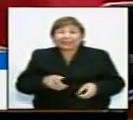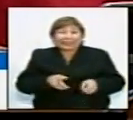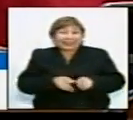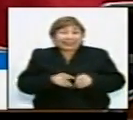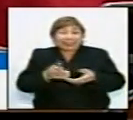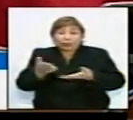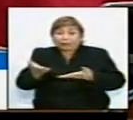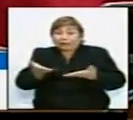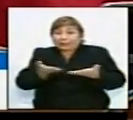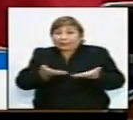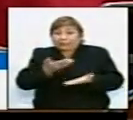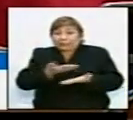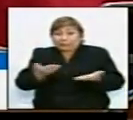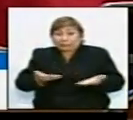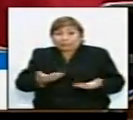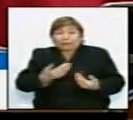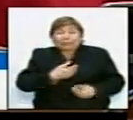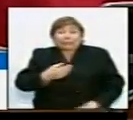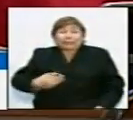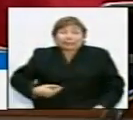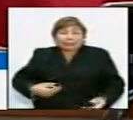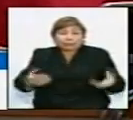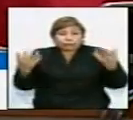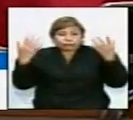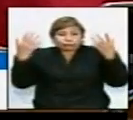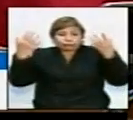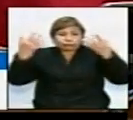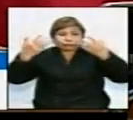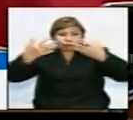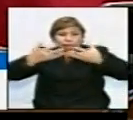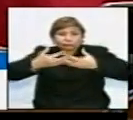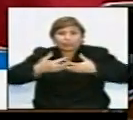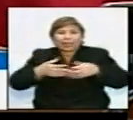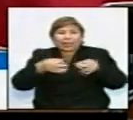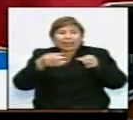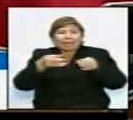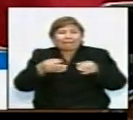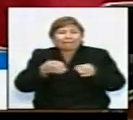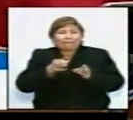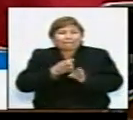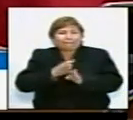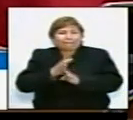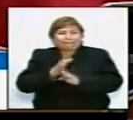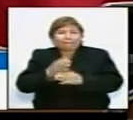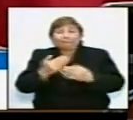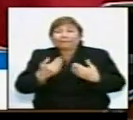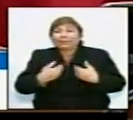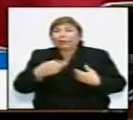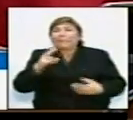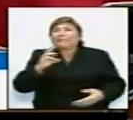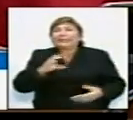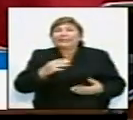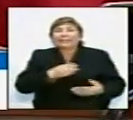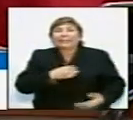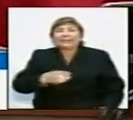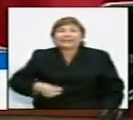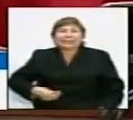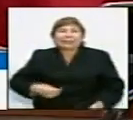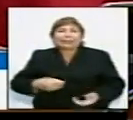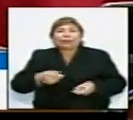los servicios del Ministerio se organicen de una forma adecuada y tener un Viceministerio de Servicios